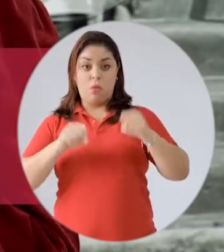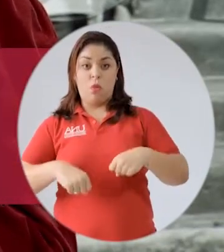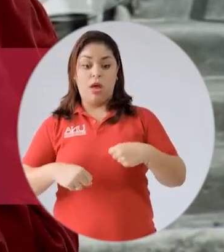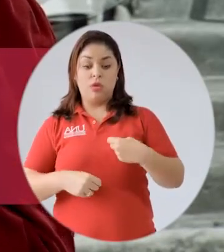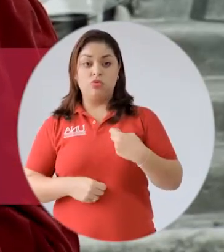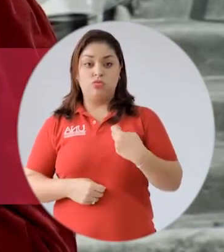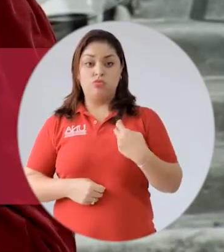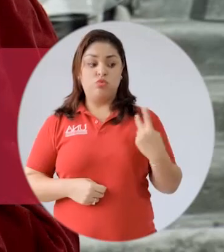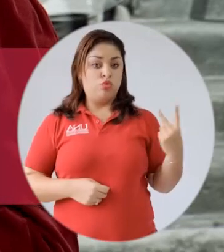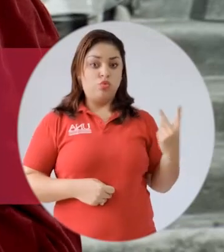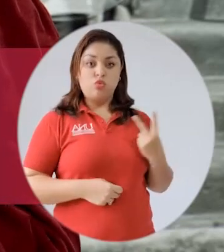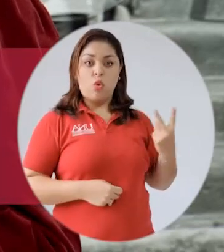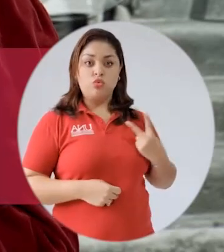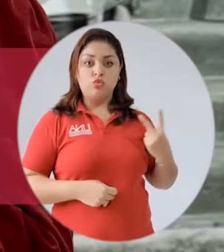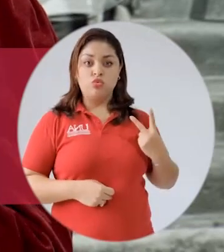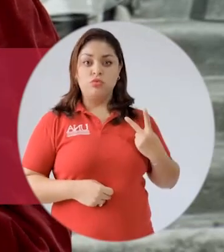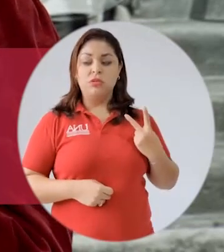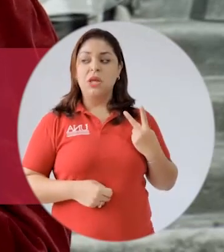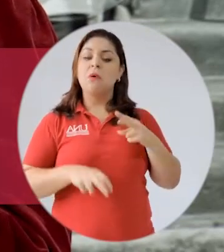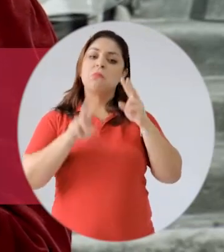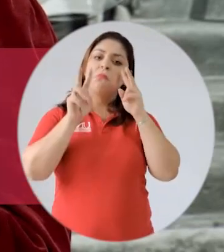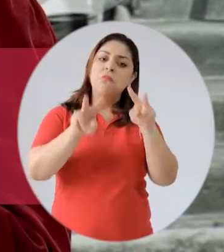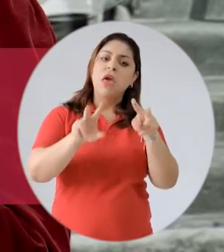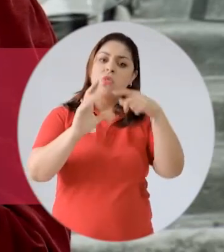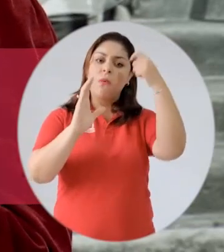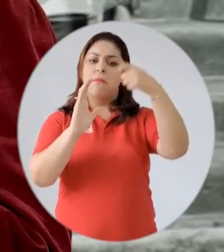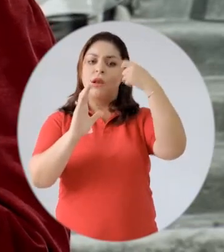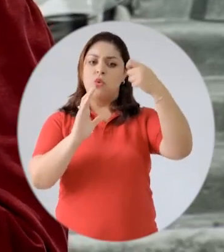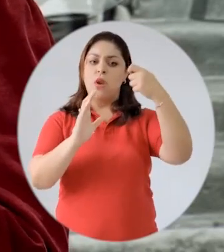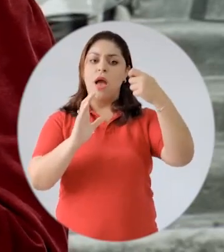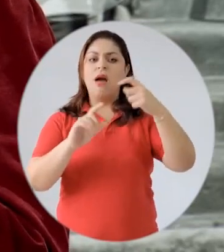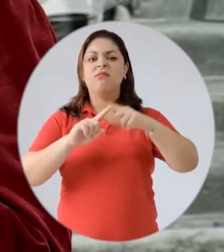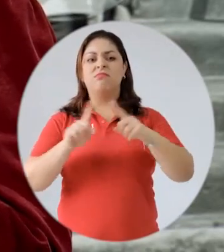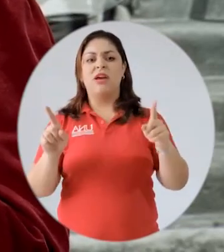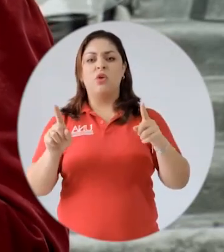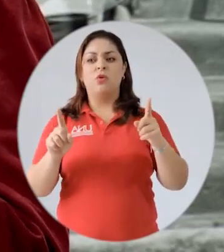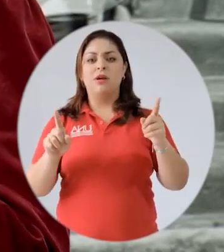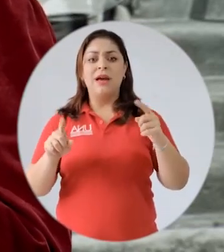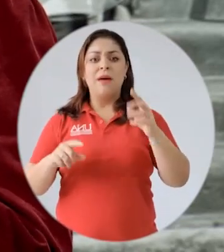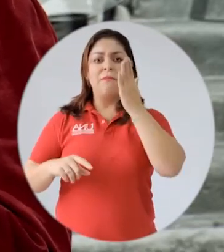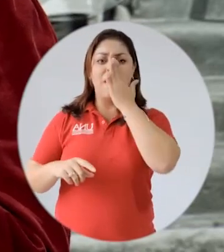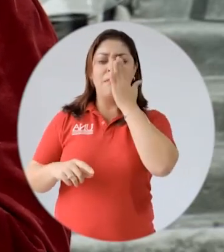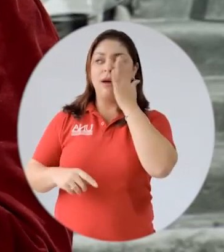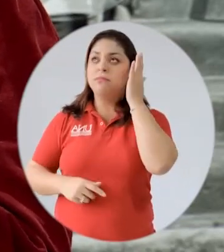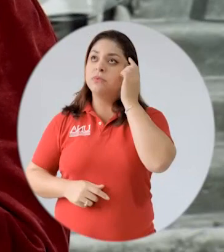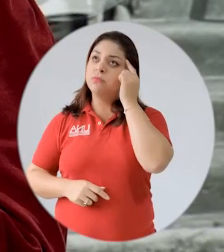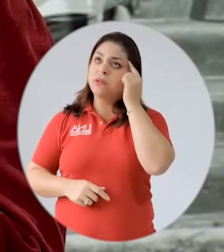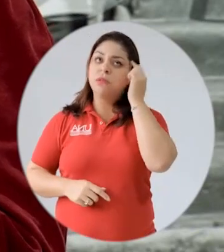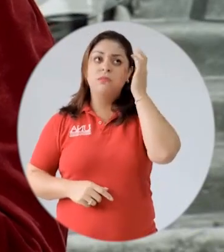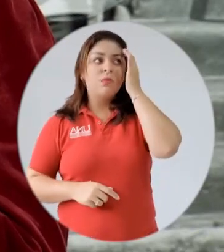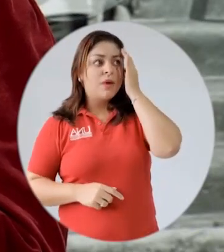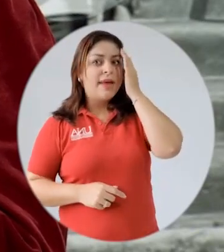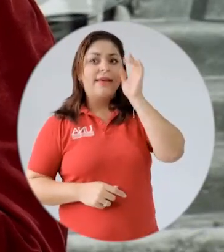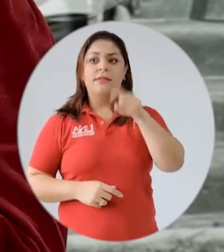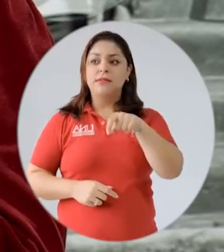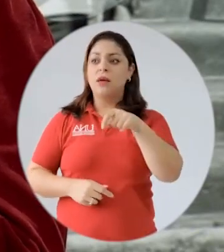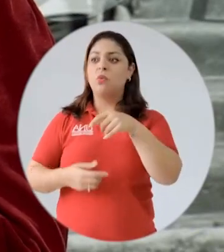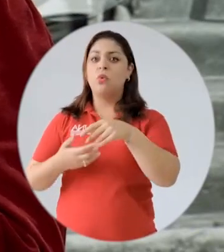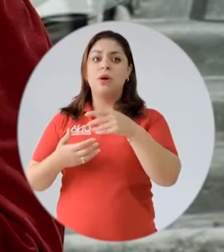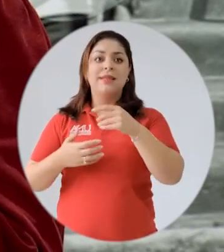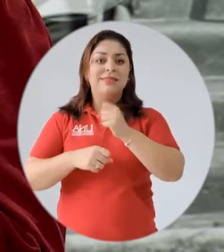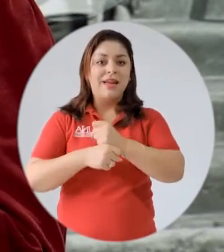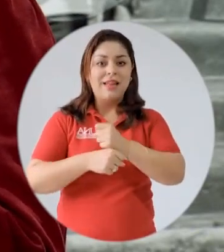horas y 40 minutos y pasaron a 22 horas y 25 minutos. Acá, además de ver que es un tiempo muy importante, también